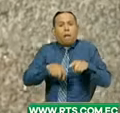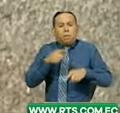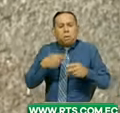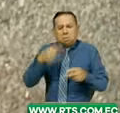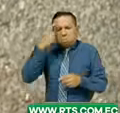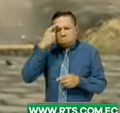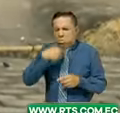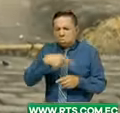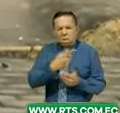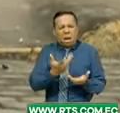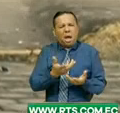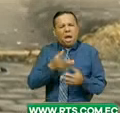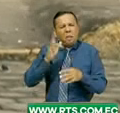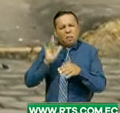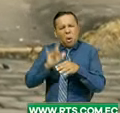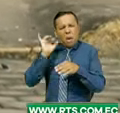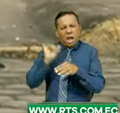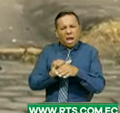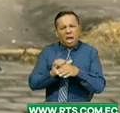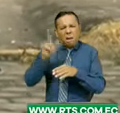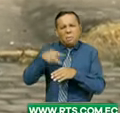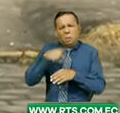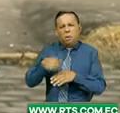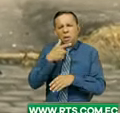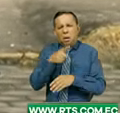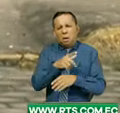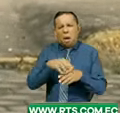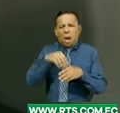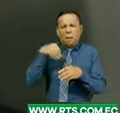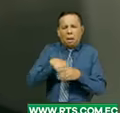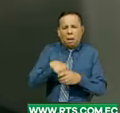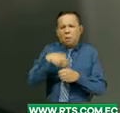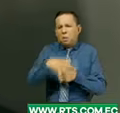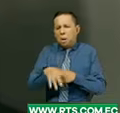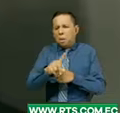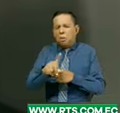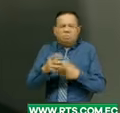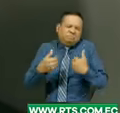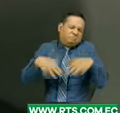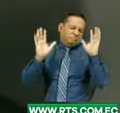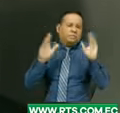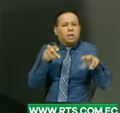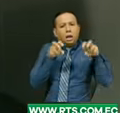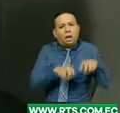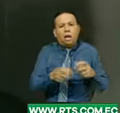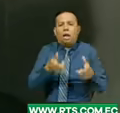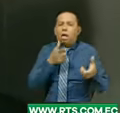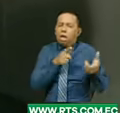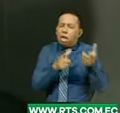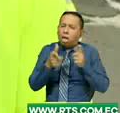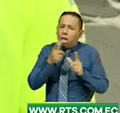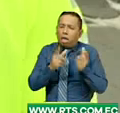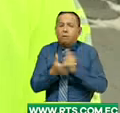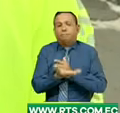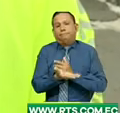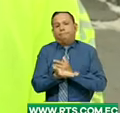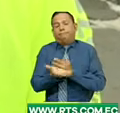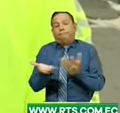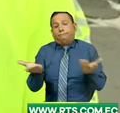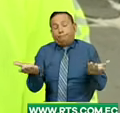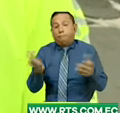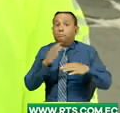donde se entiende que todos deben estar en casa y no ingerir bebidas alcohólicas, peor en la calle. Hacemos un llamado a la ciudadanía